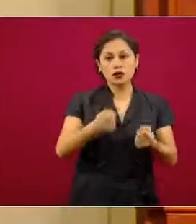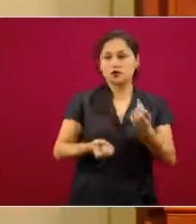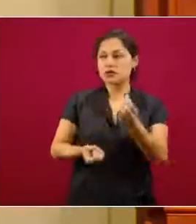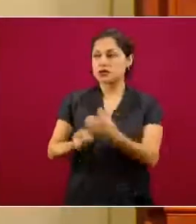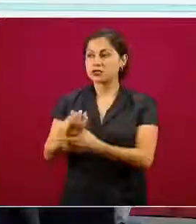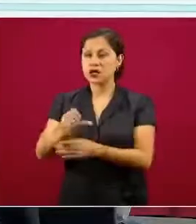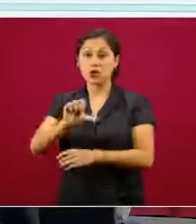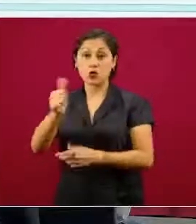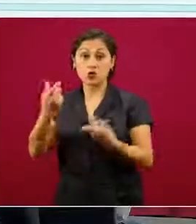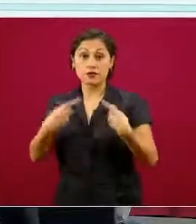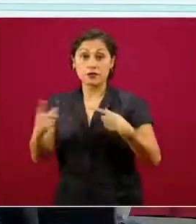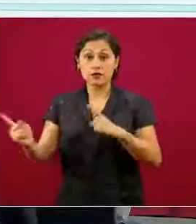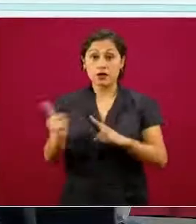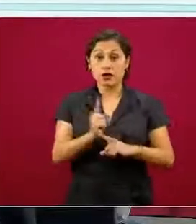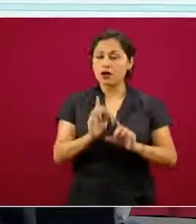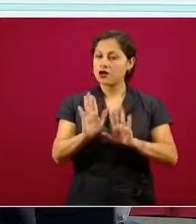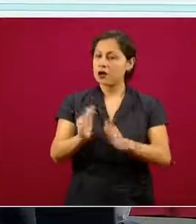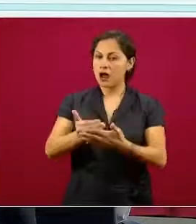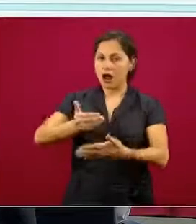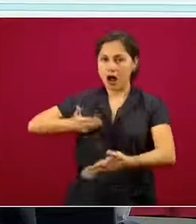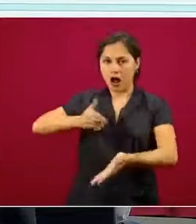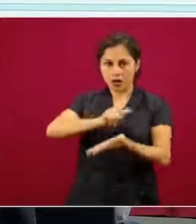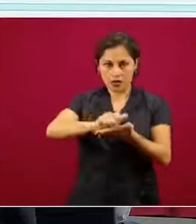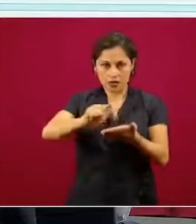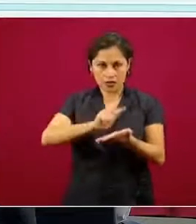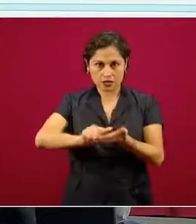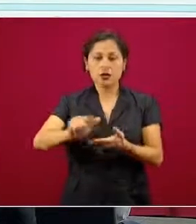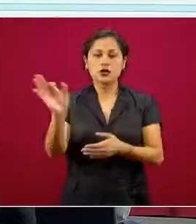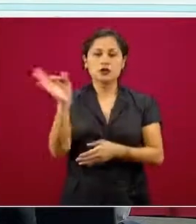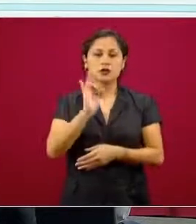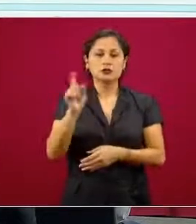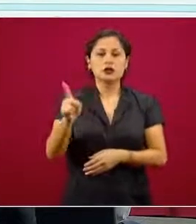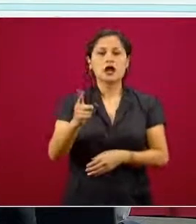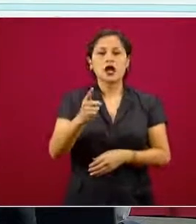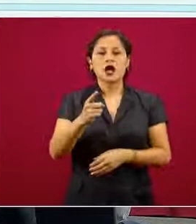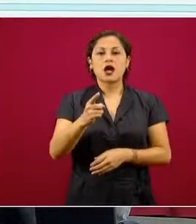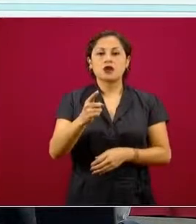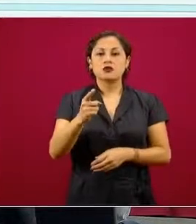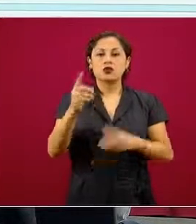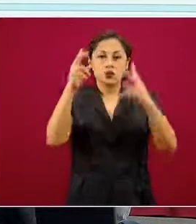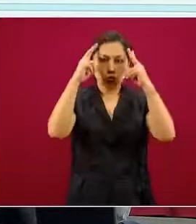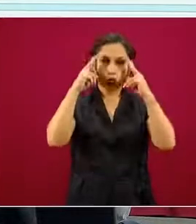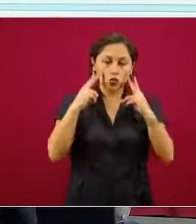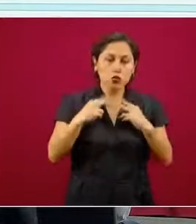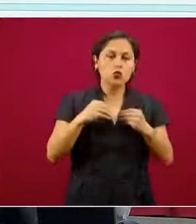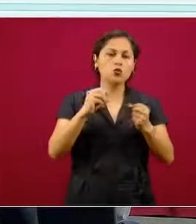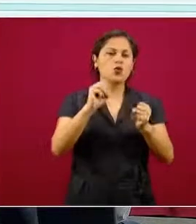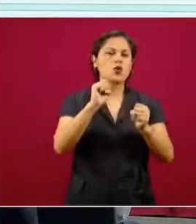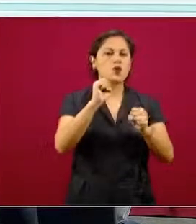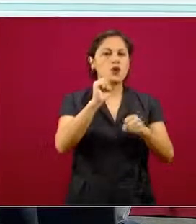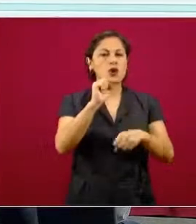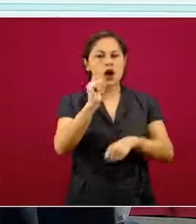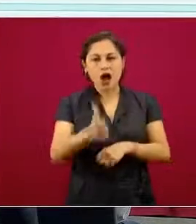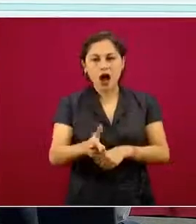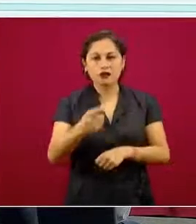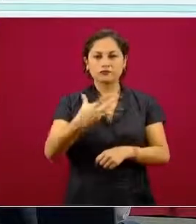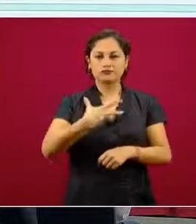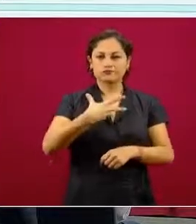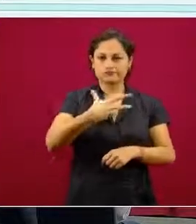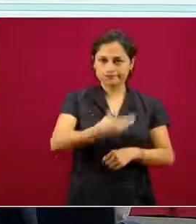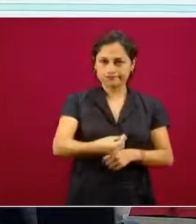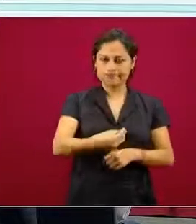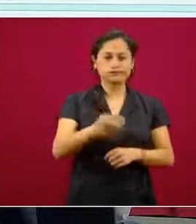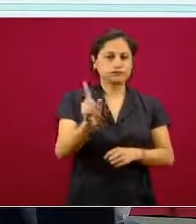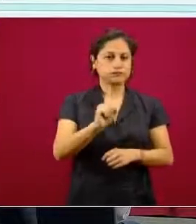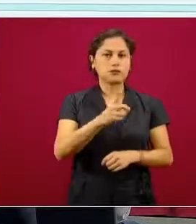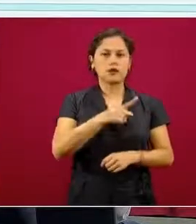haya la posibilidad de que haya dejado virus SARS-CoV-2, por lo tanto hay un protocolo de limpieza que se tiene que llevar a cabo dentro